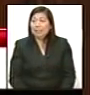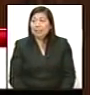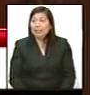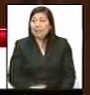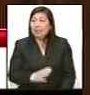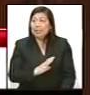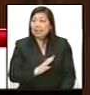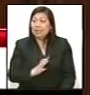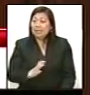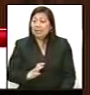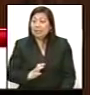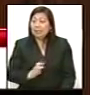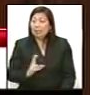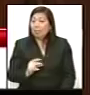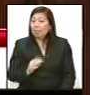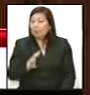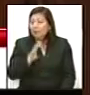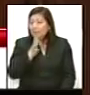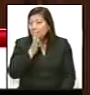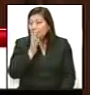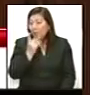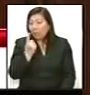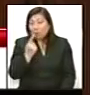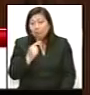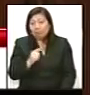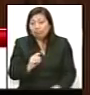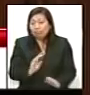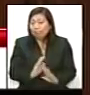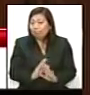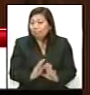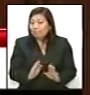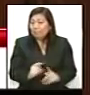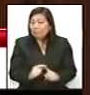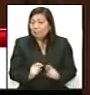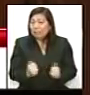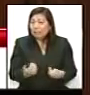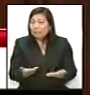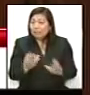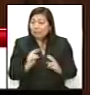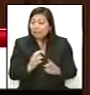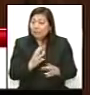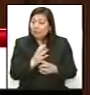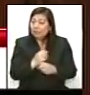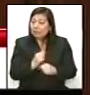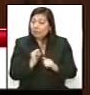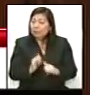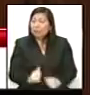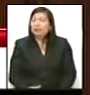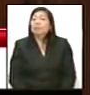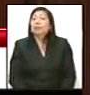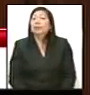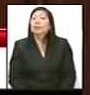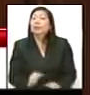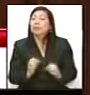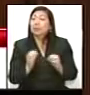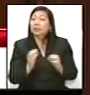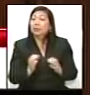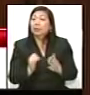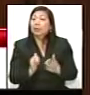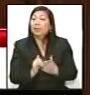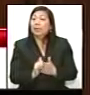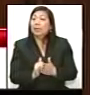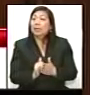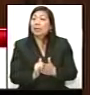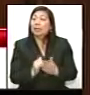Estado, no sé si se va a llegar a algún puerto en descubrir a alguien que están obsesionados, pero lo que sí estoy convencido que es